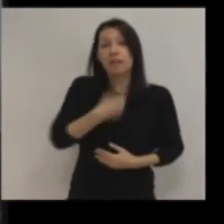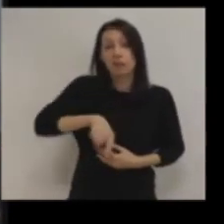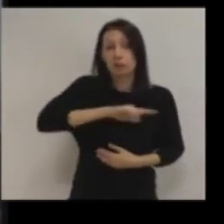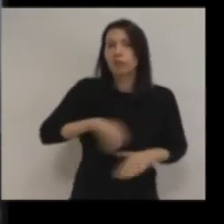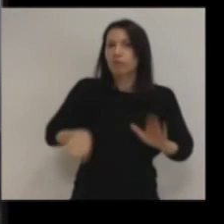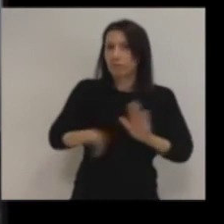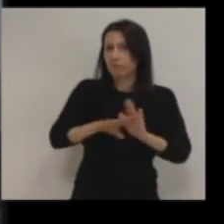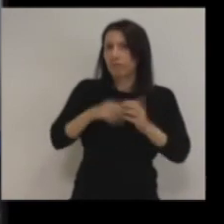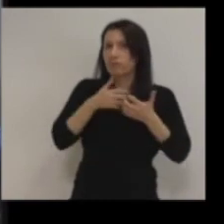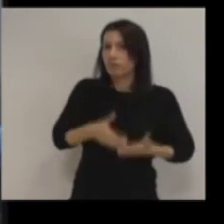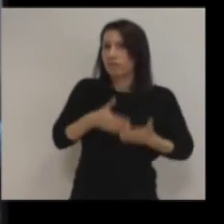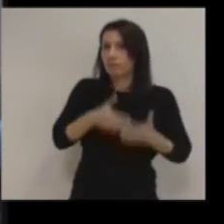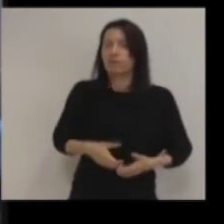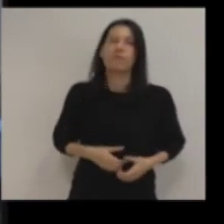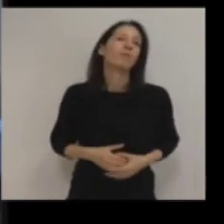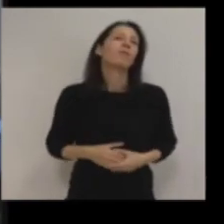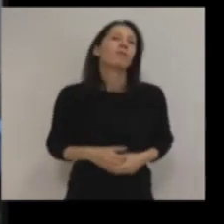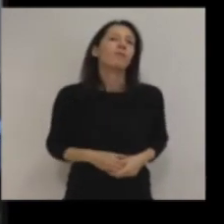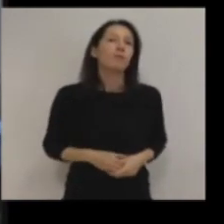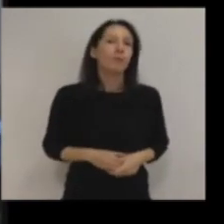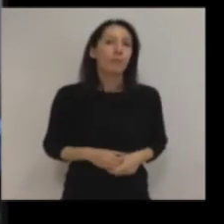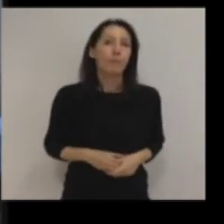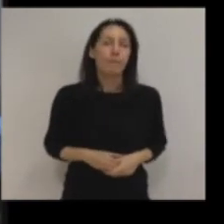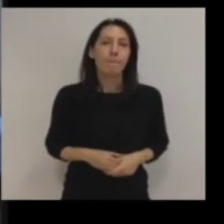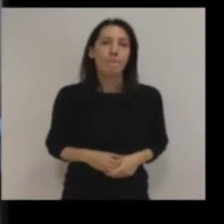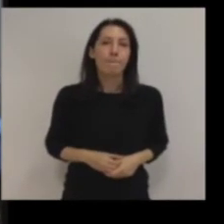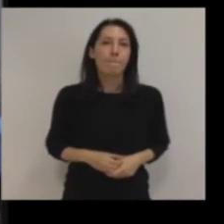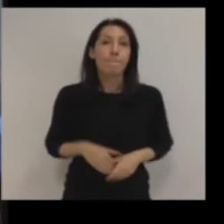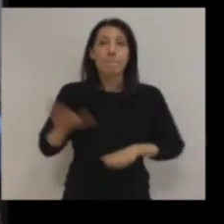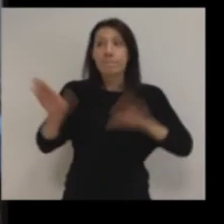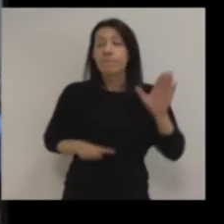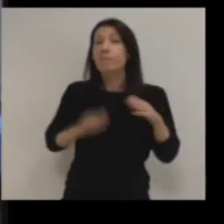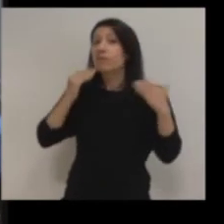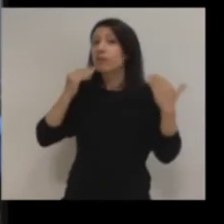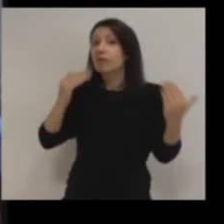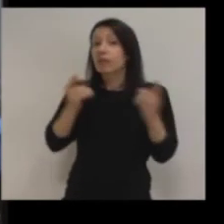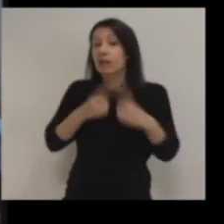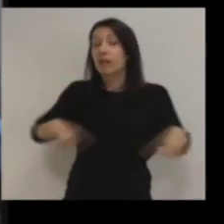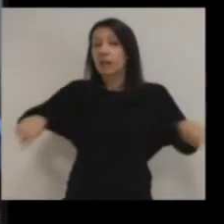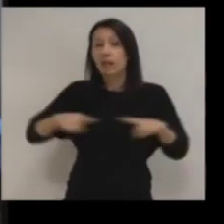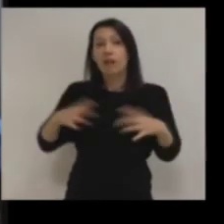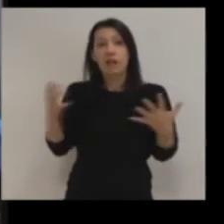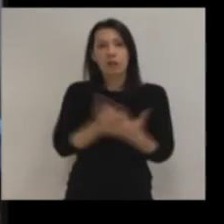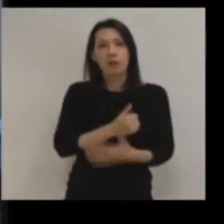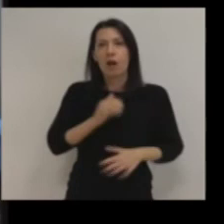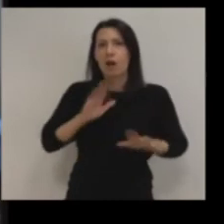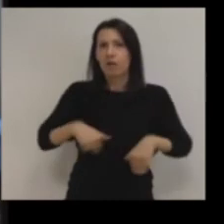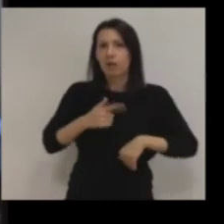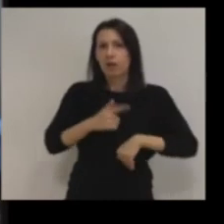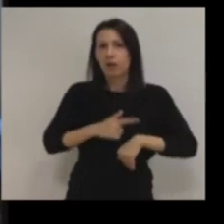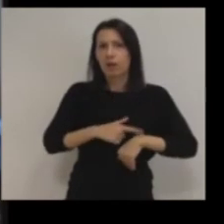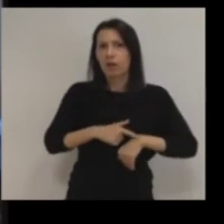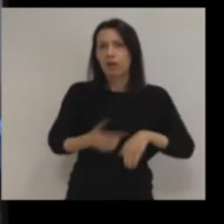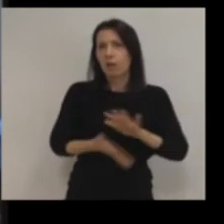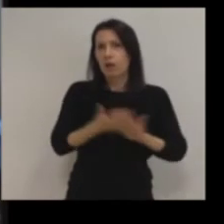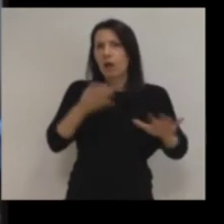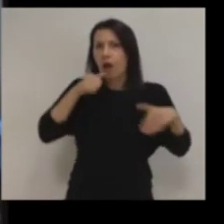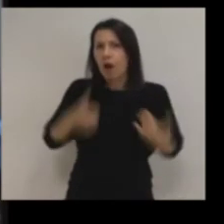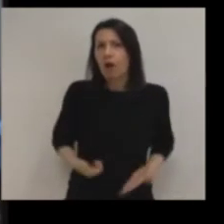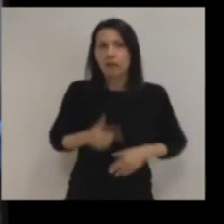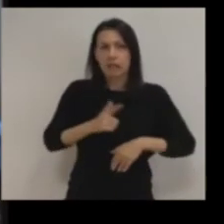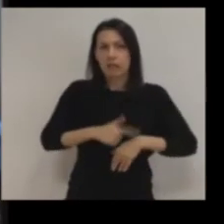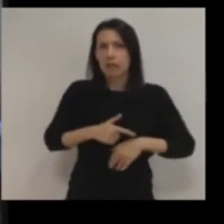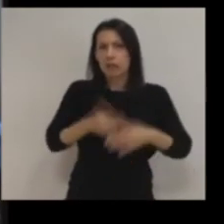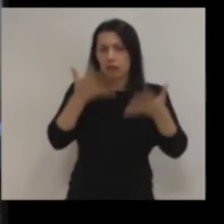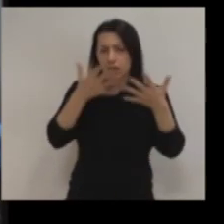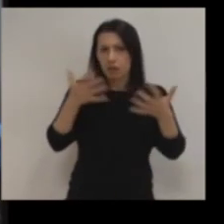lucha. Sí, Claro que sí. Pues muchísimas gracias a todos, se nos ha ido el tiempo. Voy a citar, no me va a dar tiempo